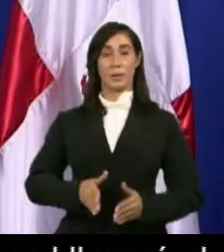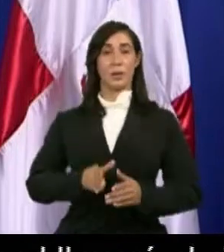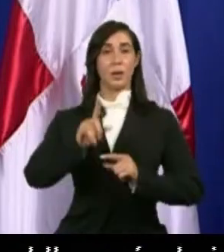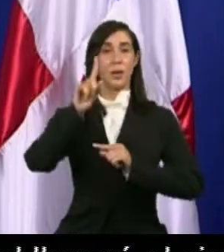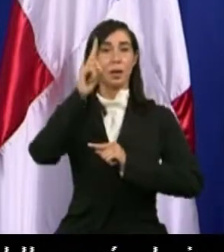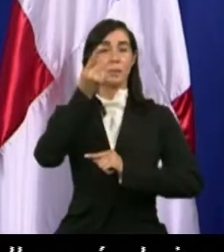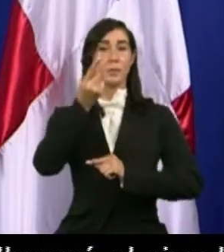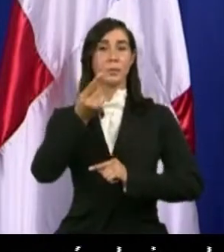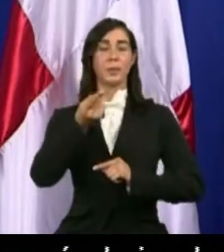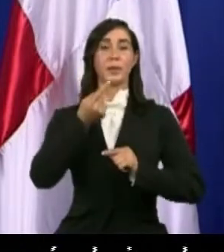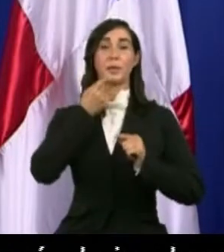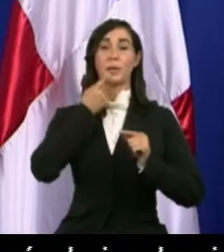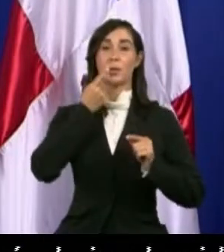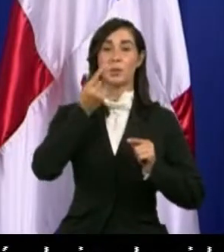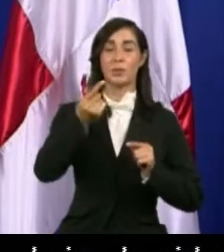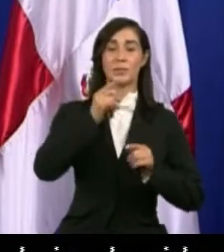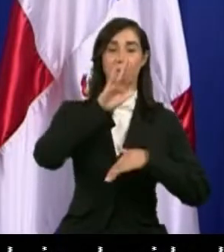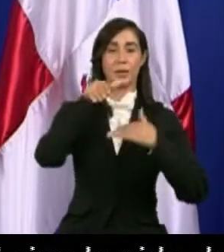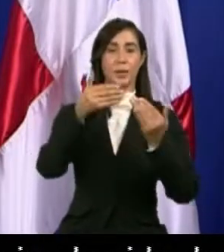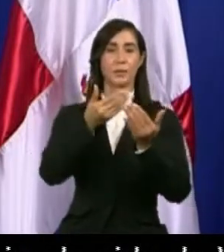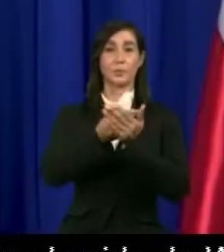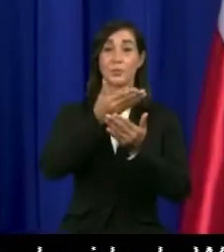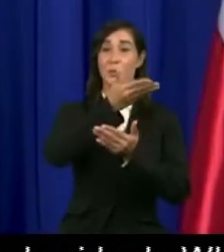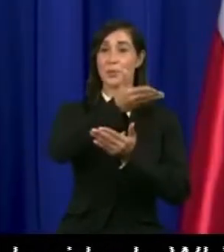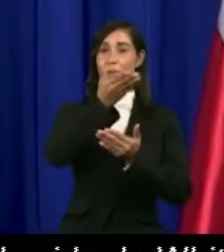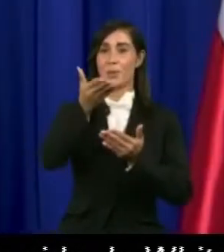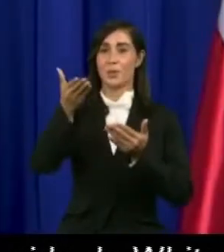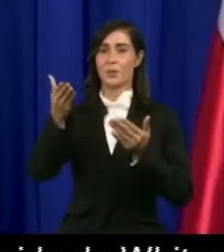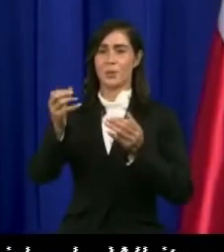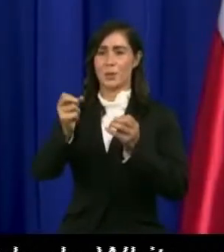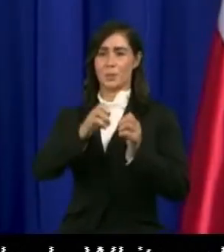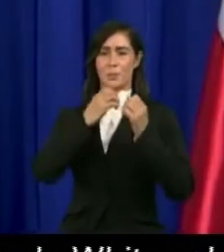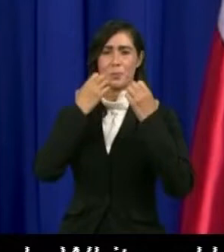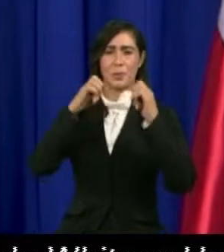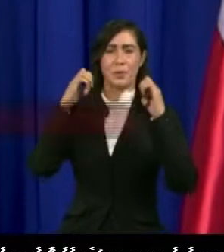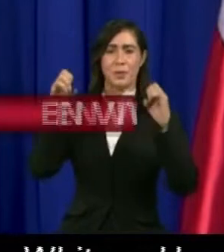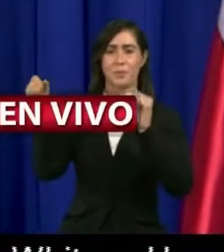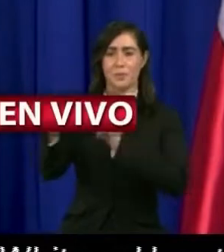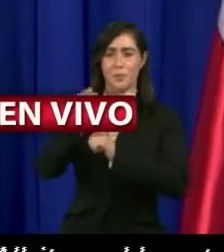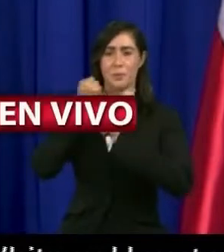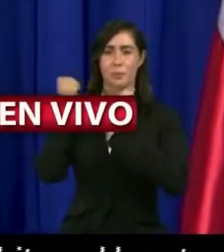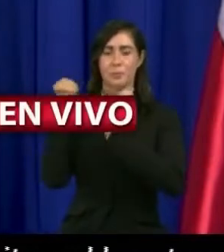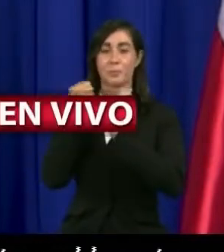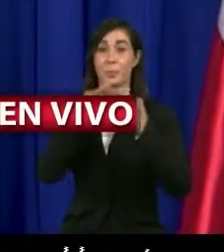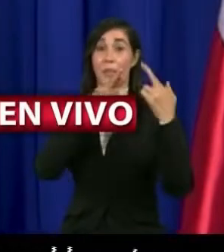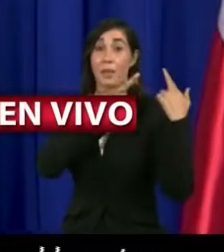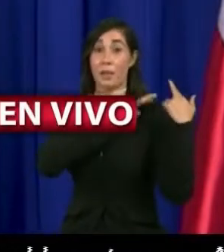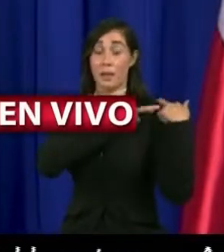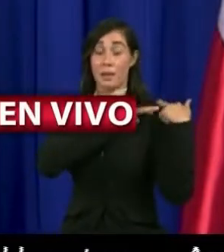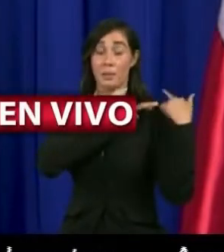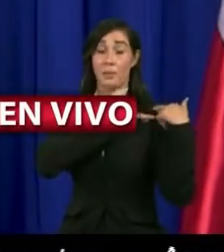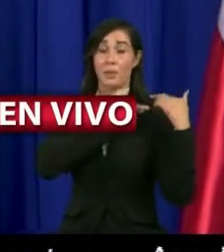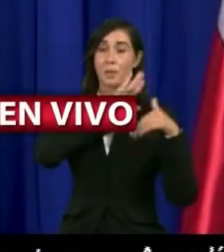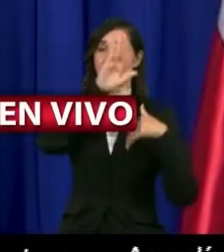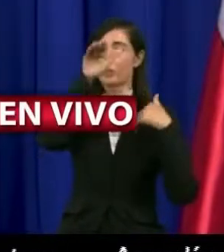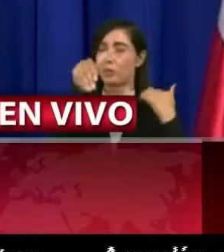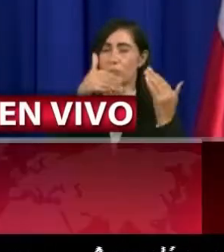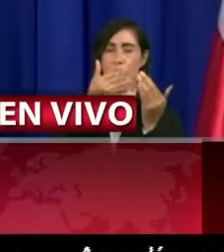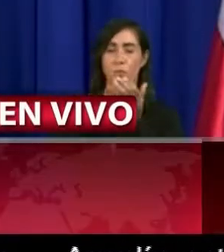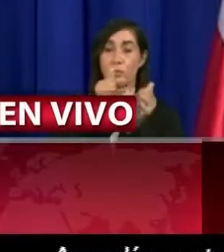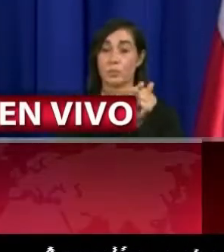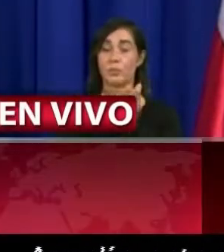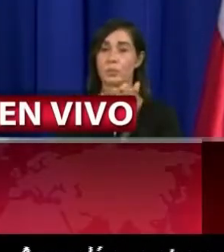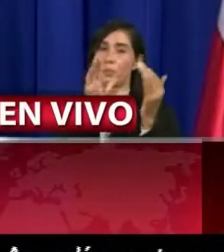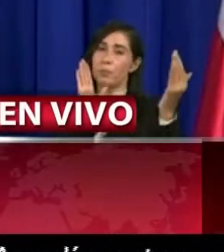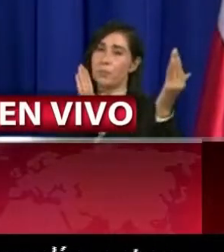lugar manifestar mi reconocimiento a todos ustedes por la valentía y la responsabilidad con la que estamos enfrentando